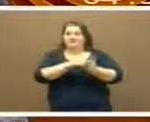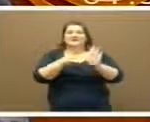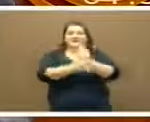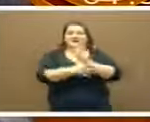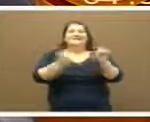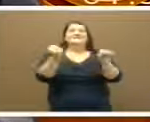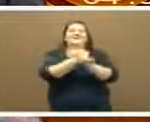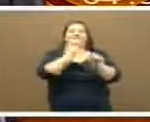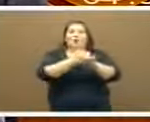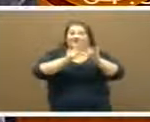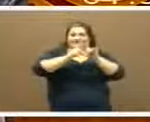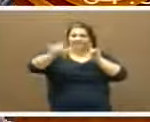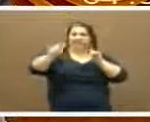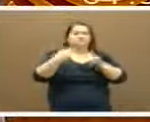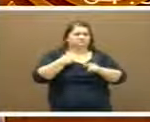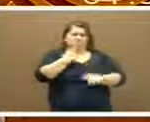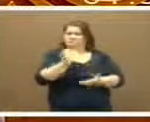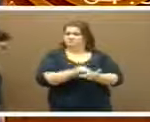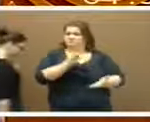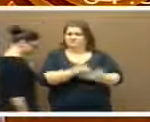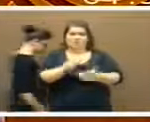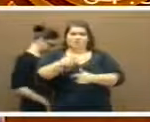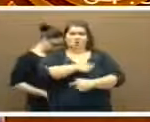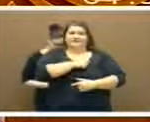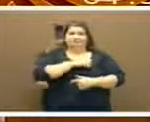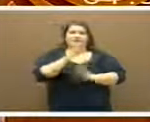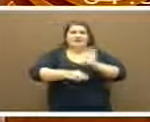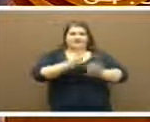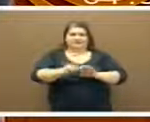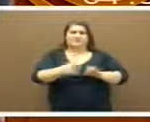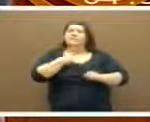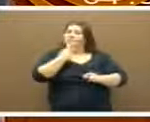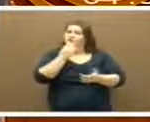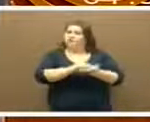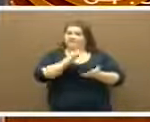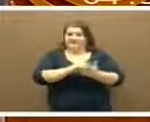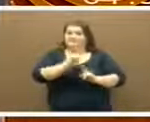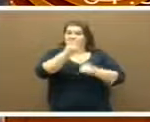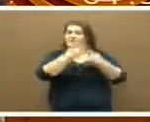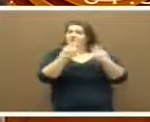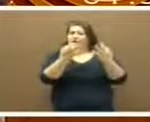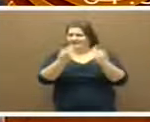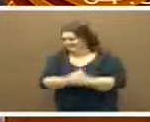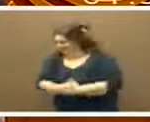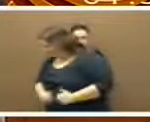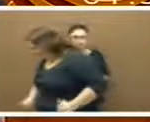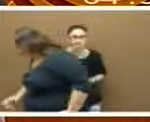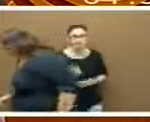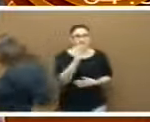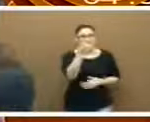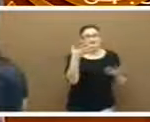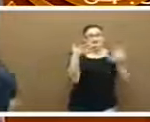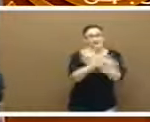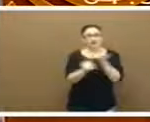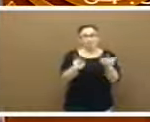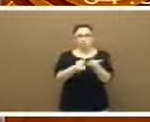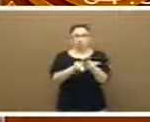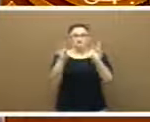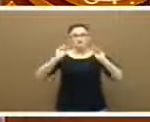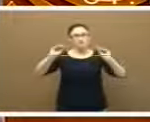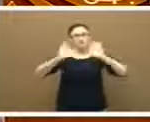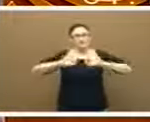teletrabajo, que ya lo hemos traído en varias ocasiones a comisión y a pleno. La primera de ellas es la formación, una formación especializada